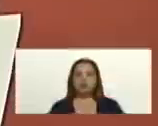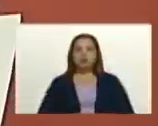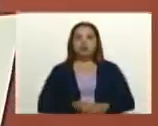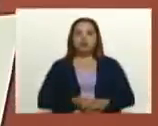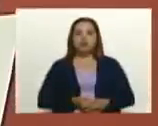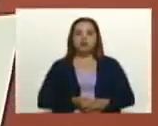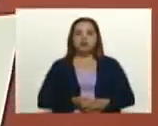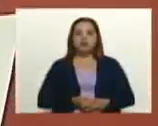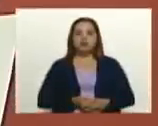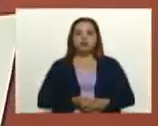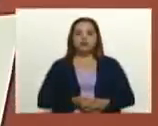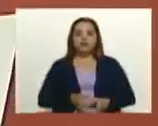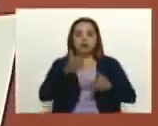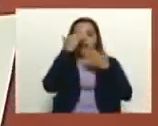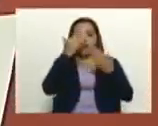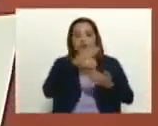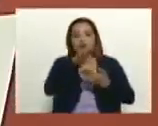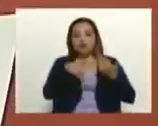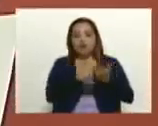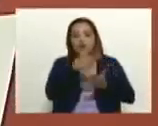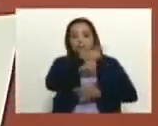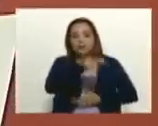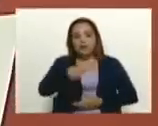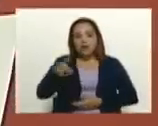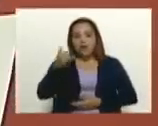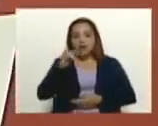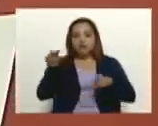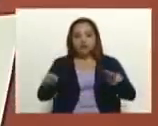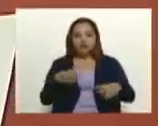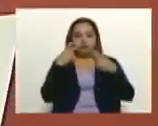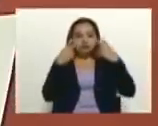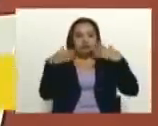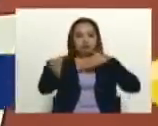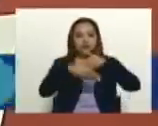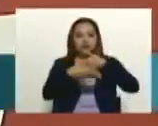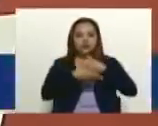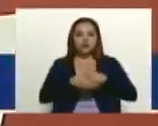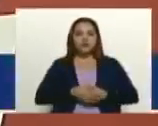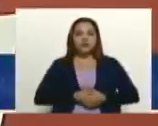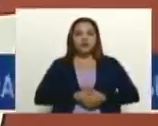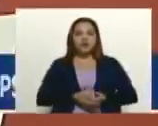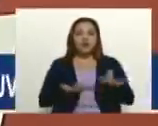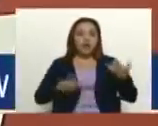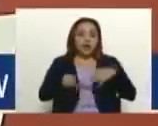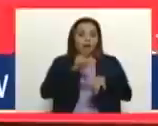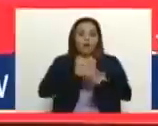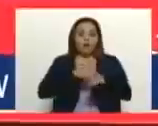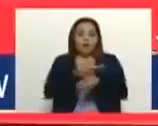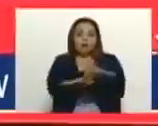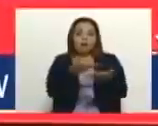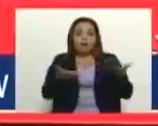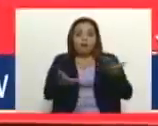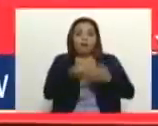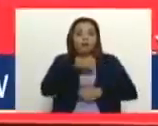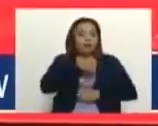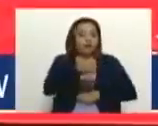los medios de comunicación que transmiten esta rueda de prensa,